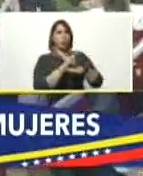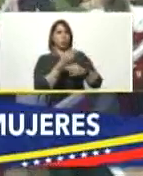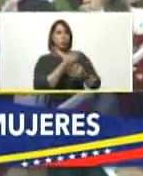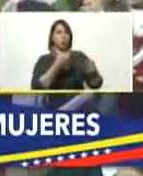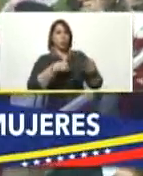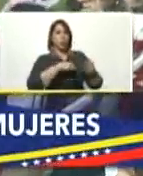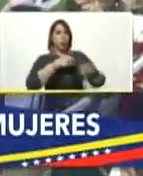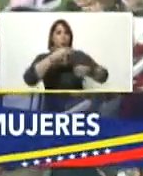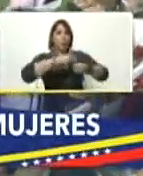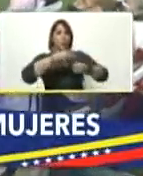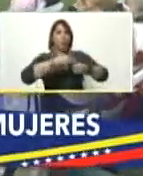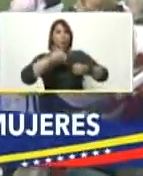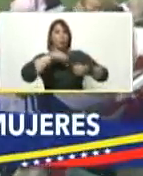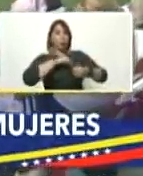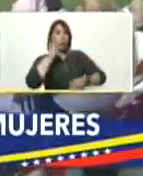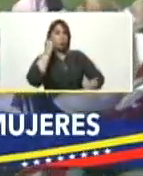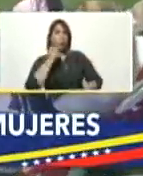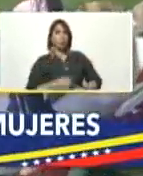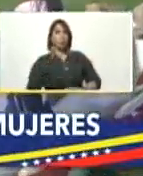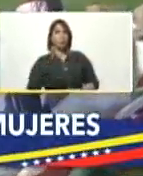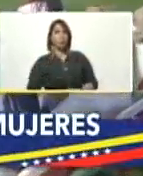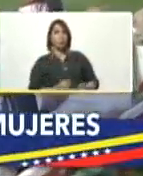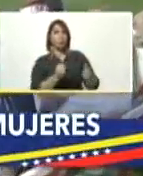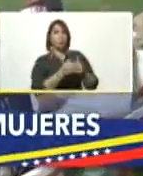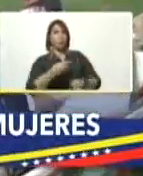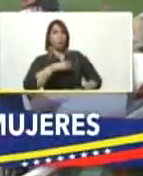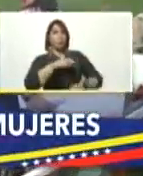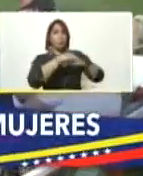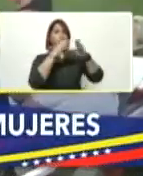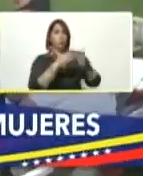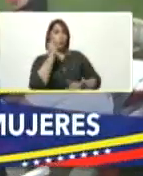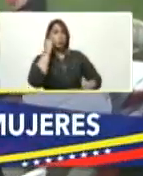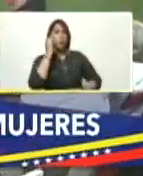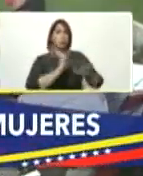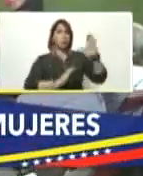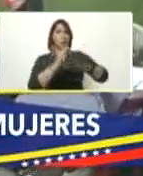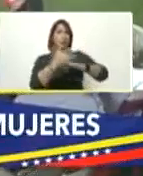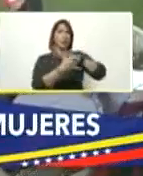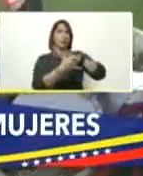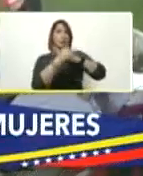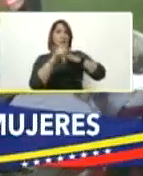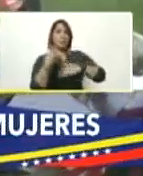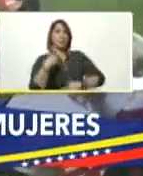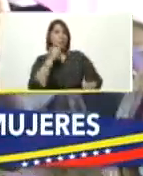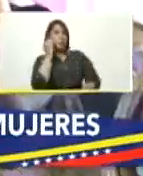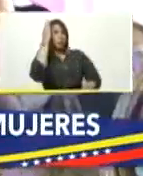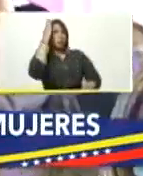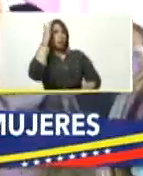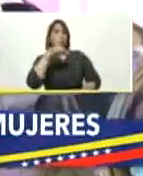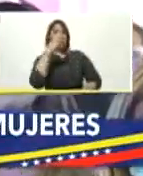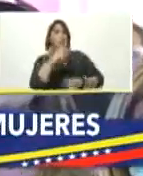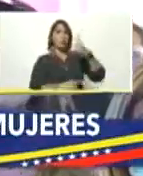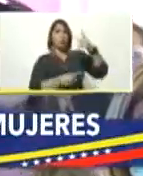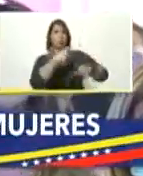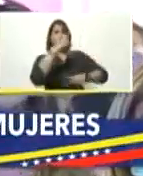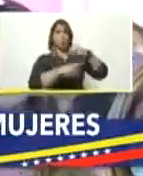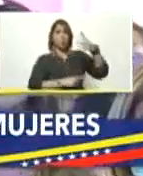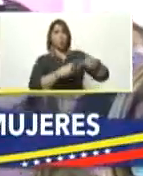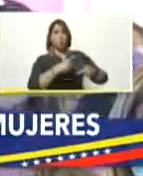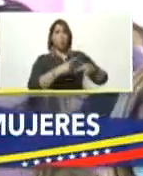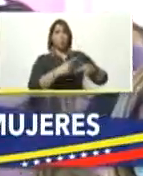Petro. Nosotras las mujeres, con nuestra ministra de Ciencia y Tecnología, tenemos la capacidad de producir y